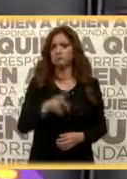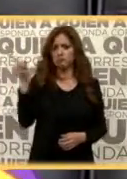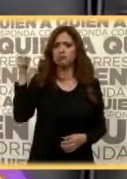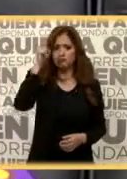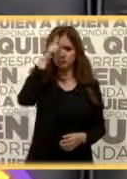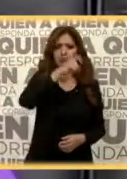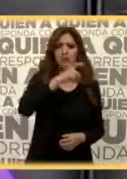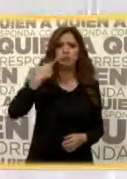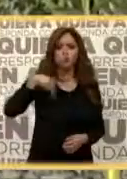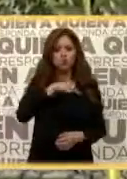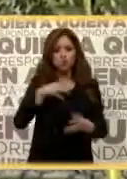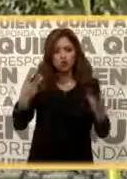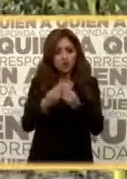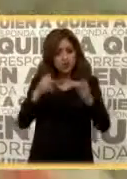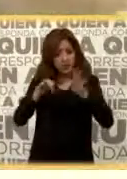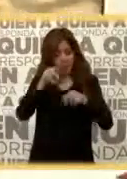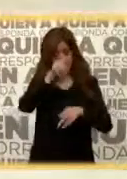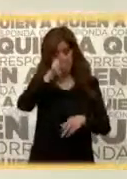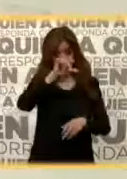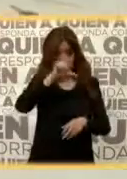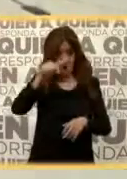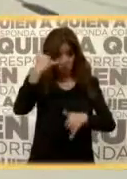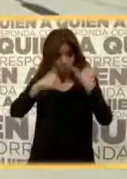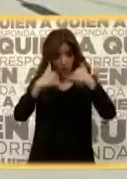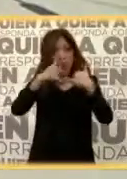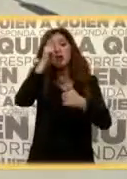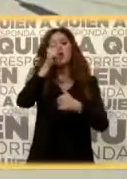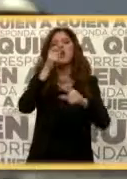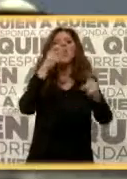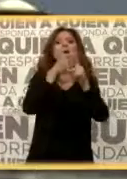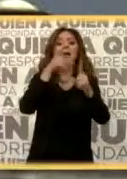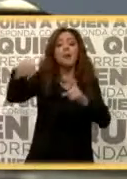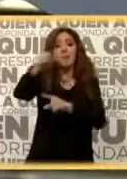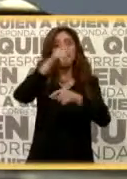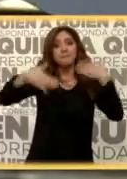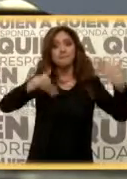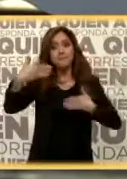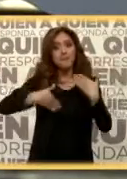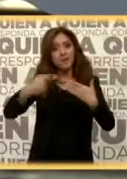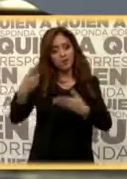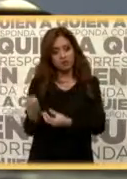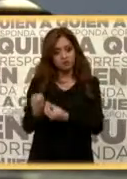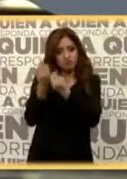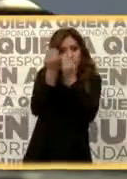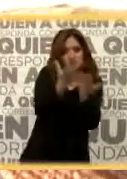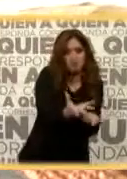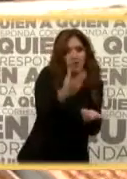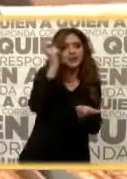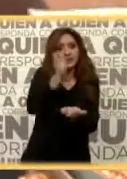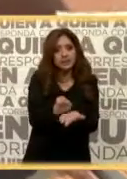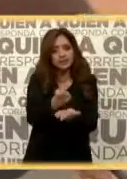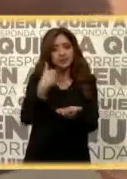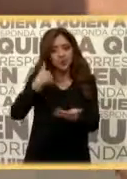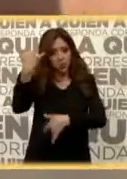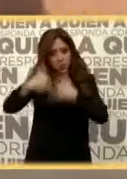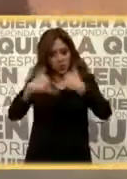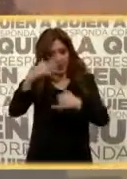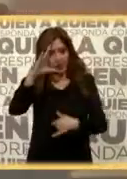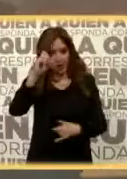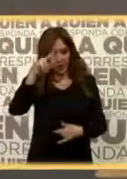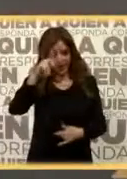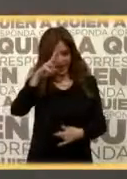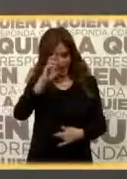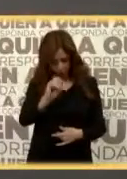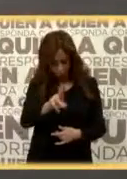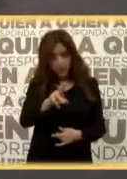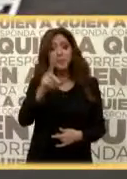creo que hemos trabajado muy bien. La Villa Juguetón tiene el objetivo de divertir al público que viene a poner su granito de arena al donar un juguete al contenedor.